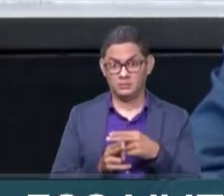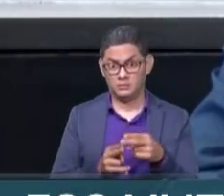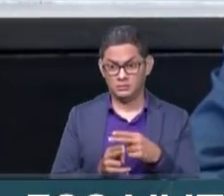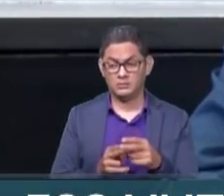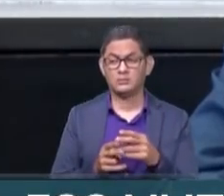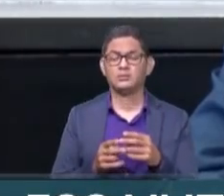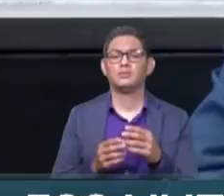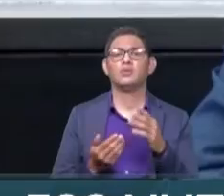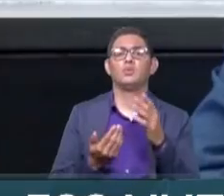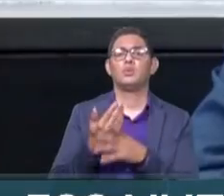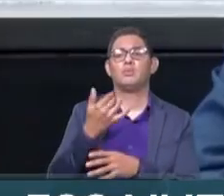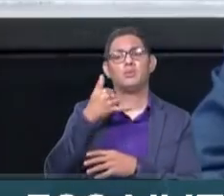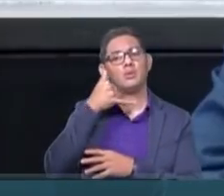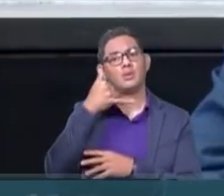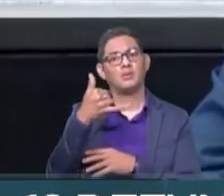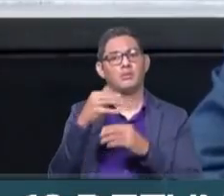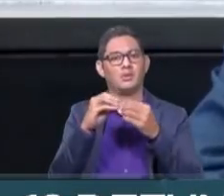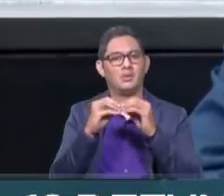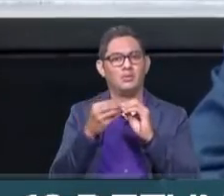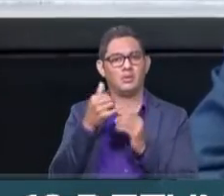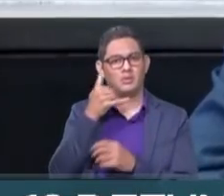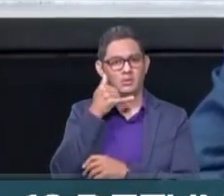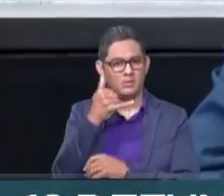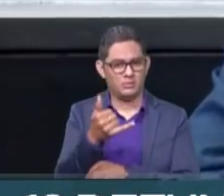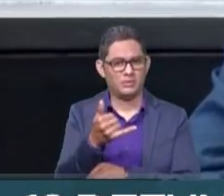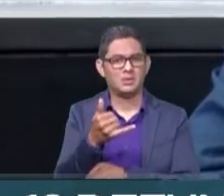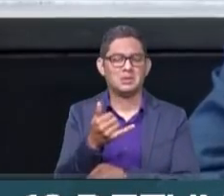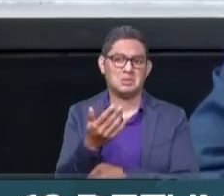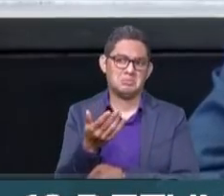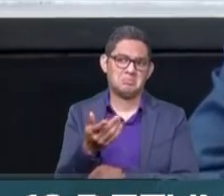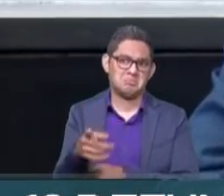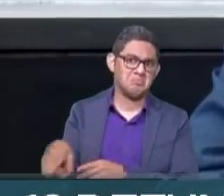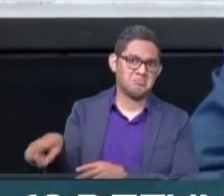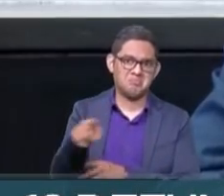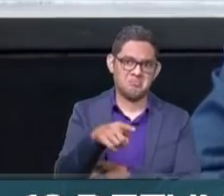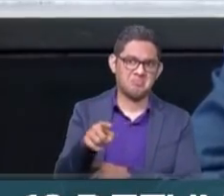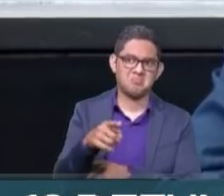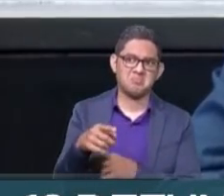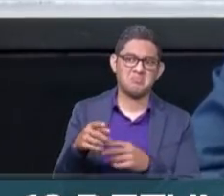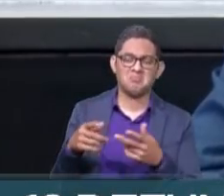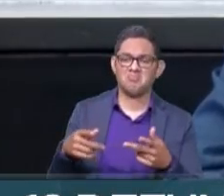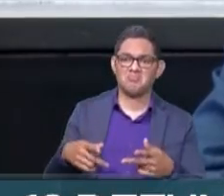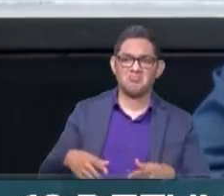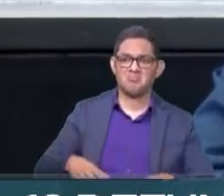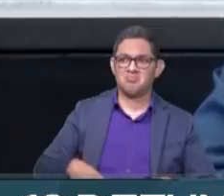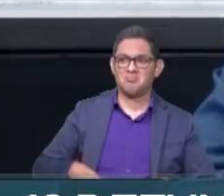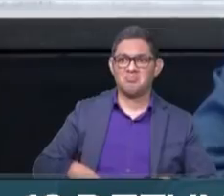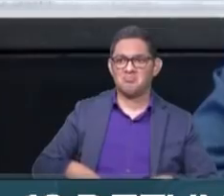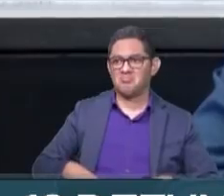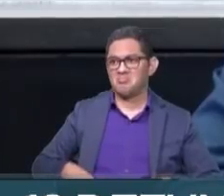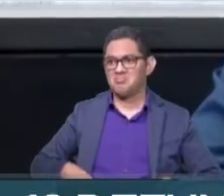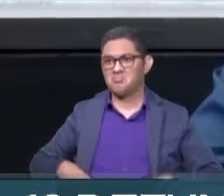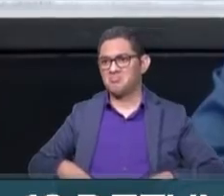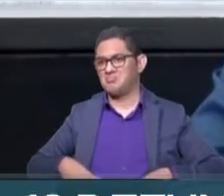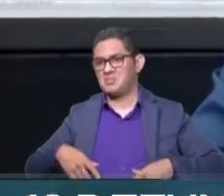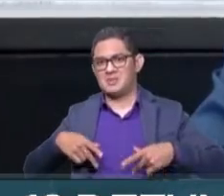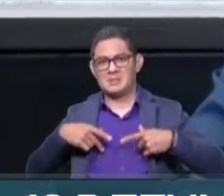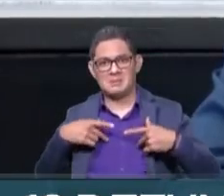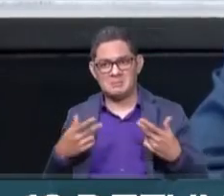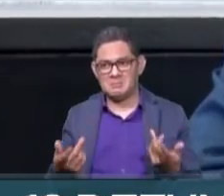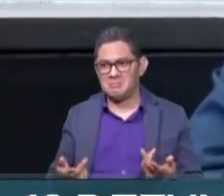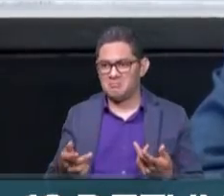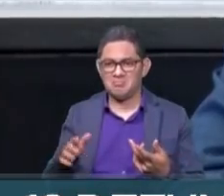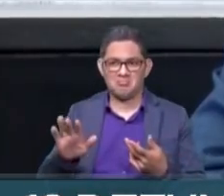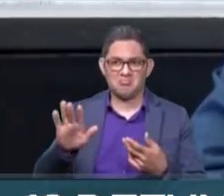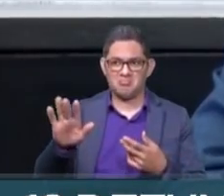línea telefónica de tal manera que los pacientes de las regiones de salud que estén integradas actualmente a la